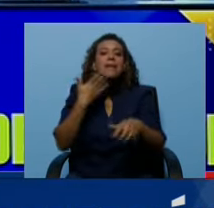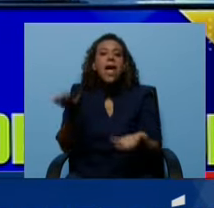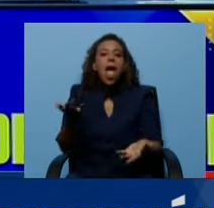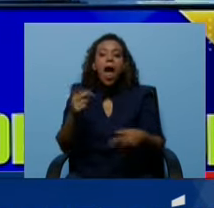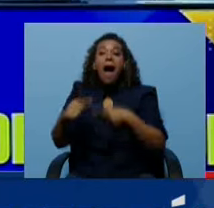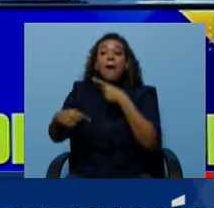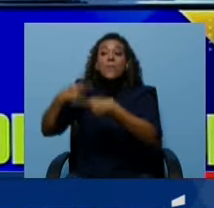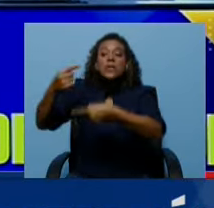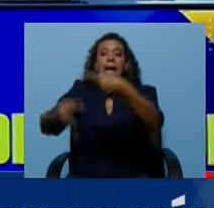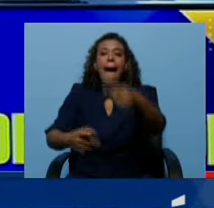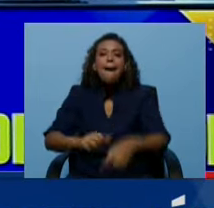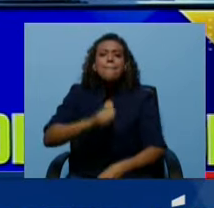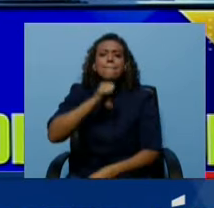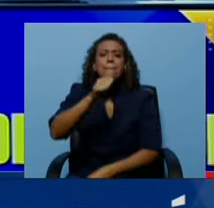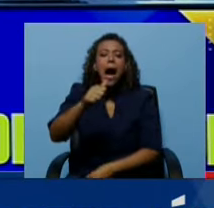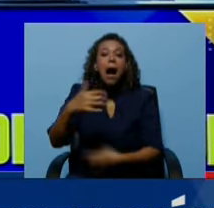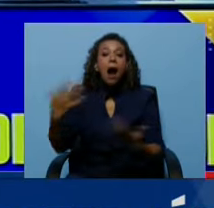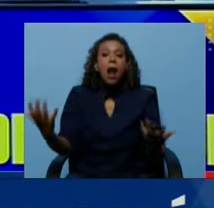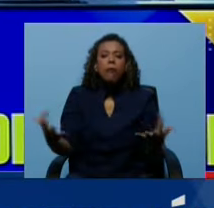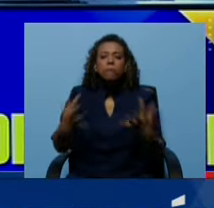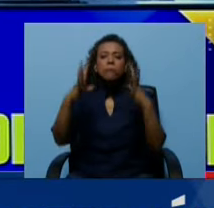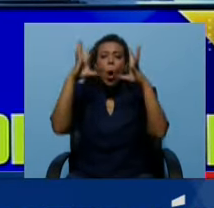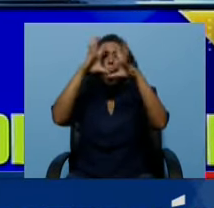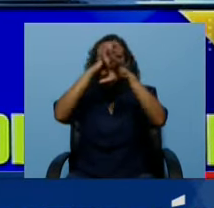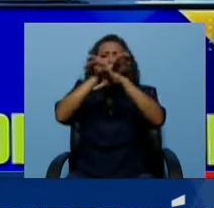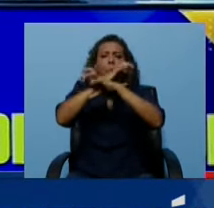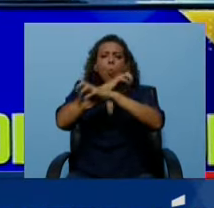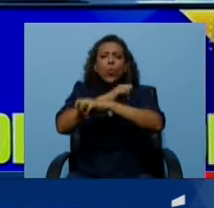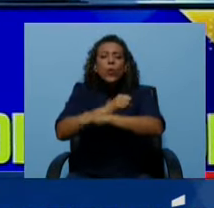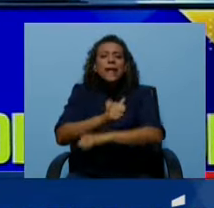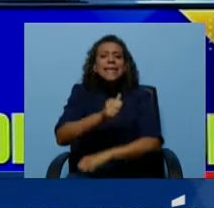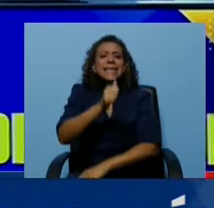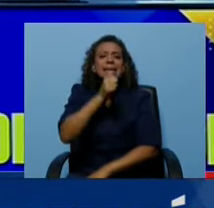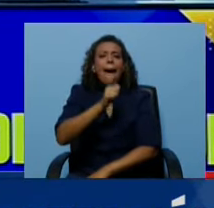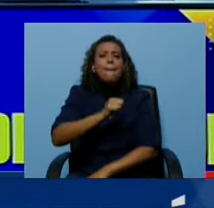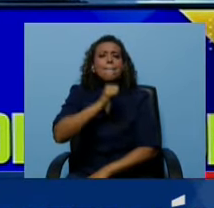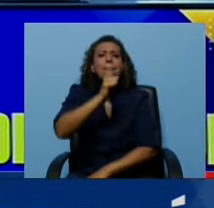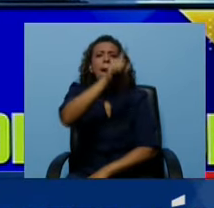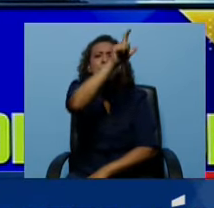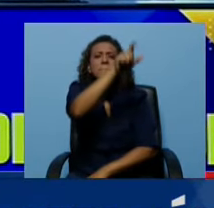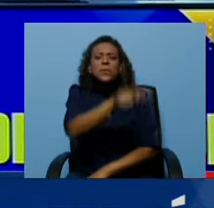las tinieblas. ¿Y quién es el rey de las tinieblas?